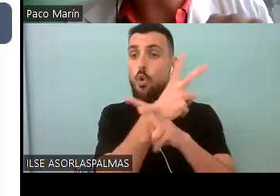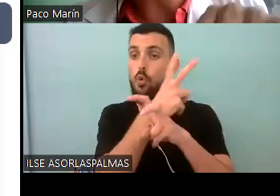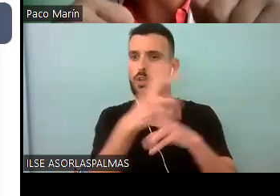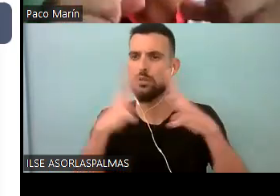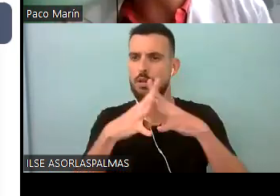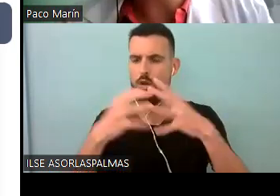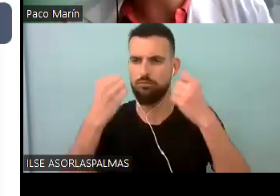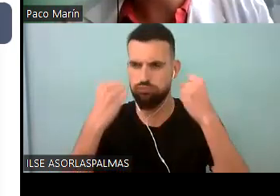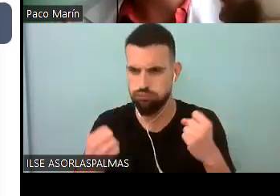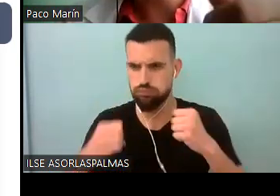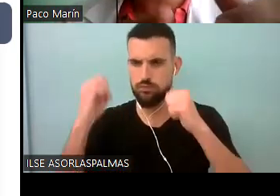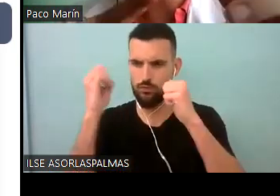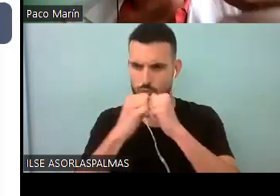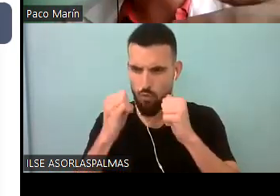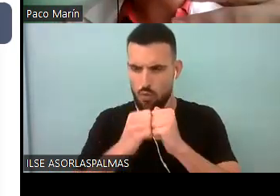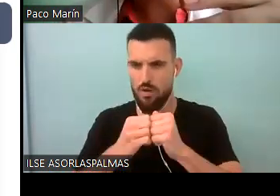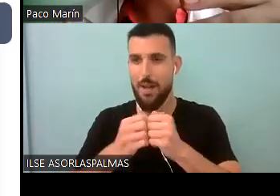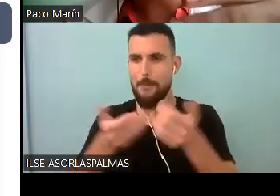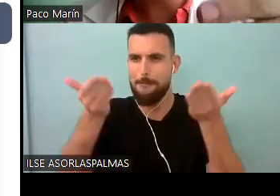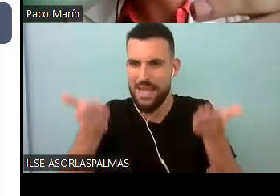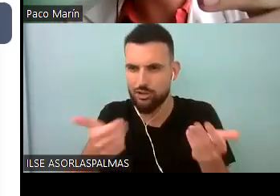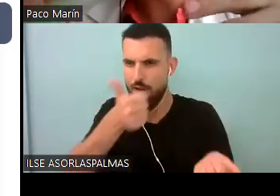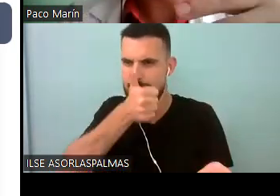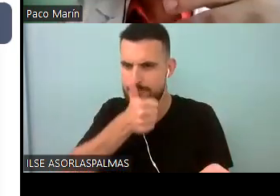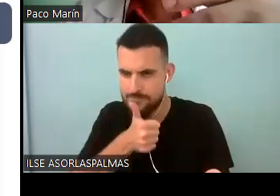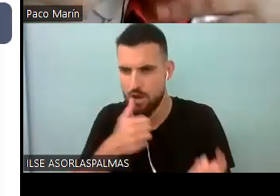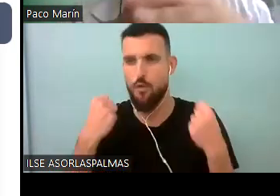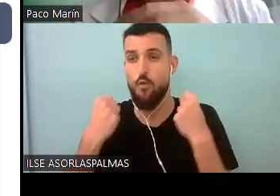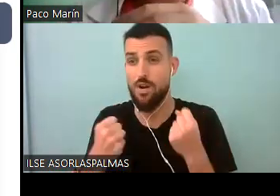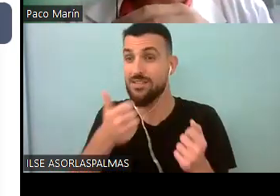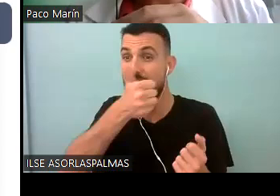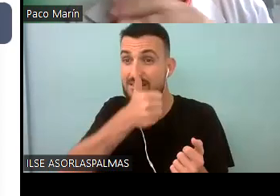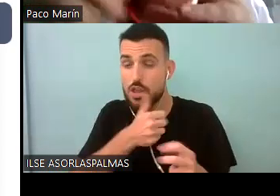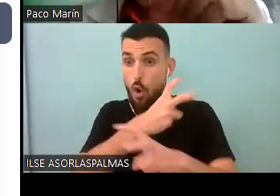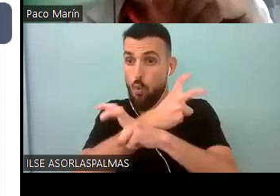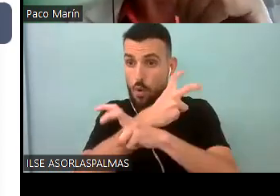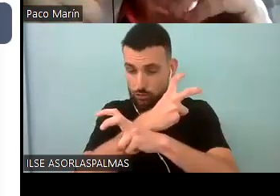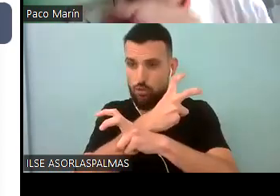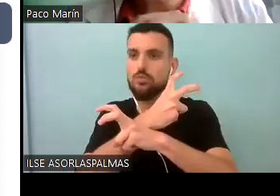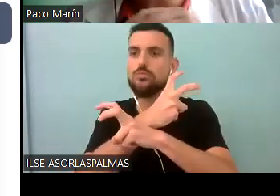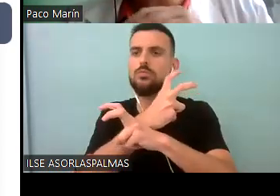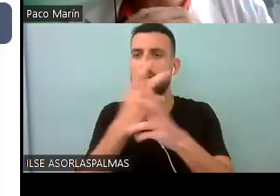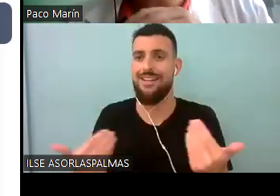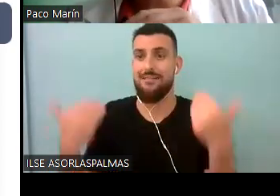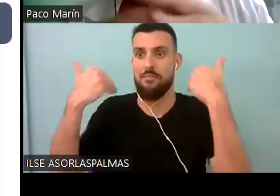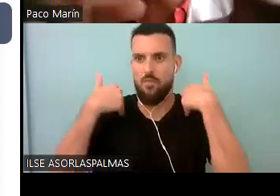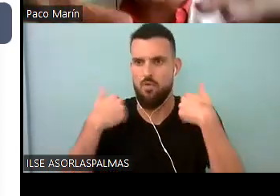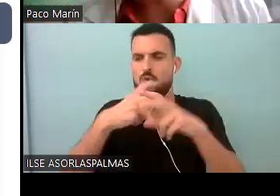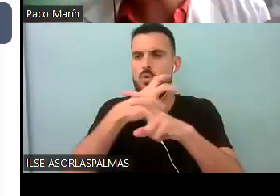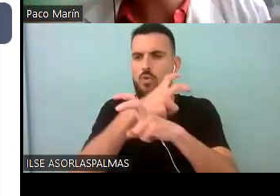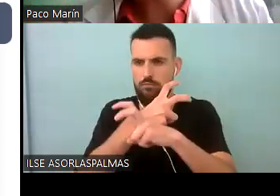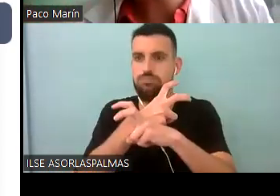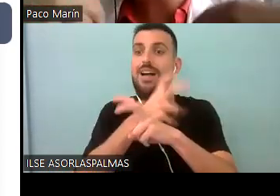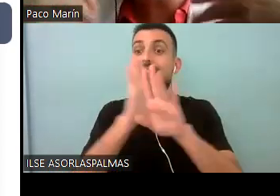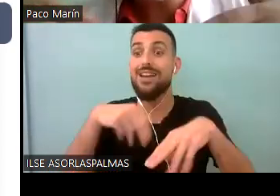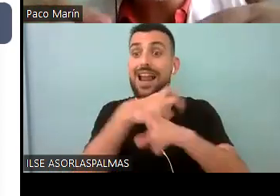rígida, sólida y que aguanta peso y aguanta fuerza, aguanta carga, por así decirlo, se vuelva